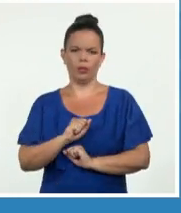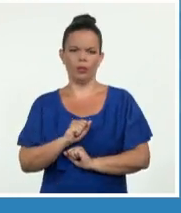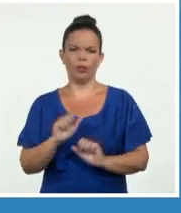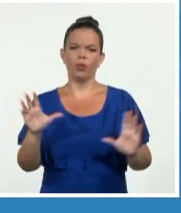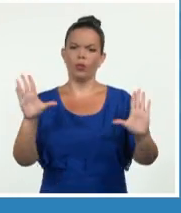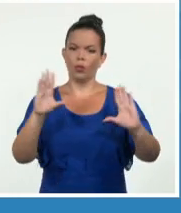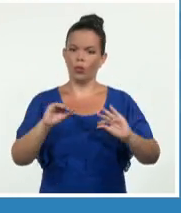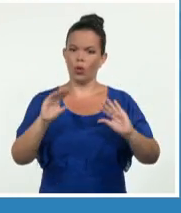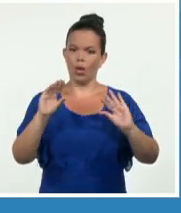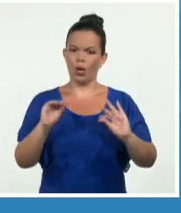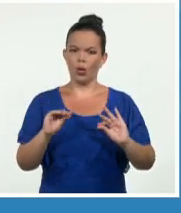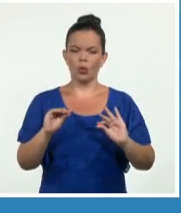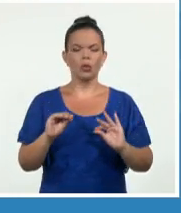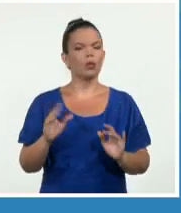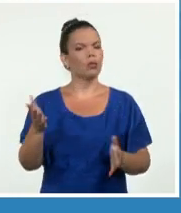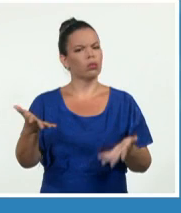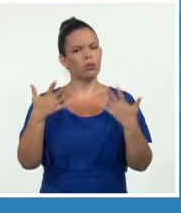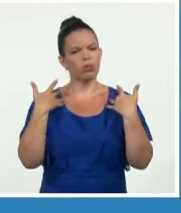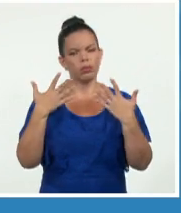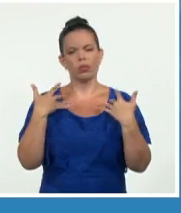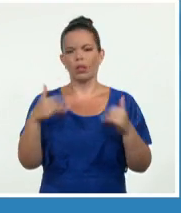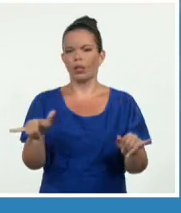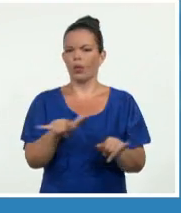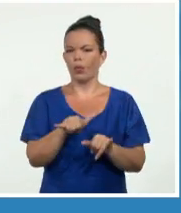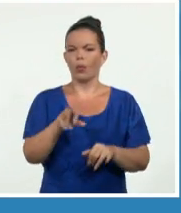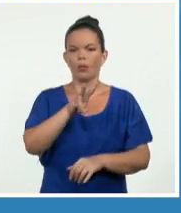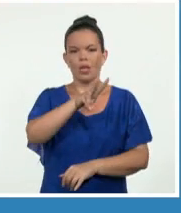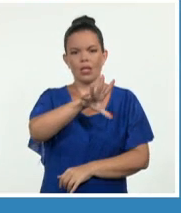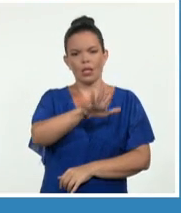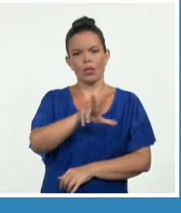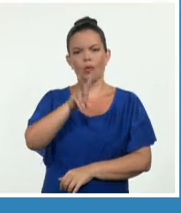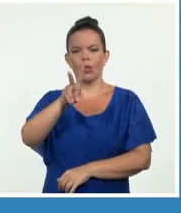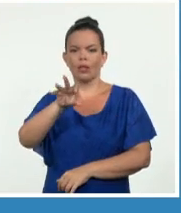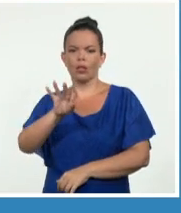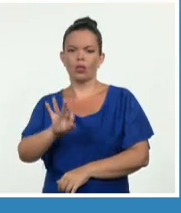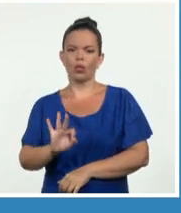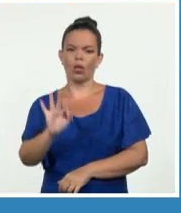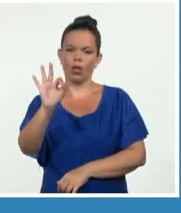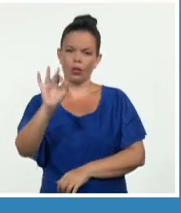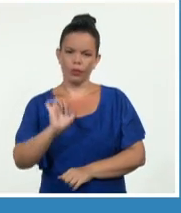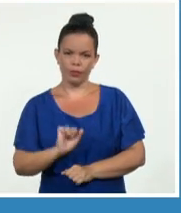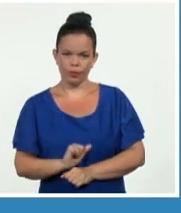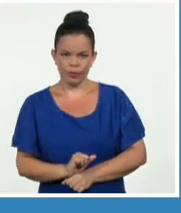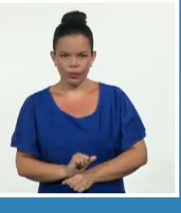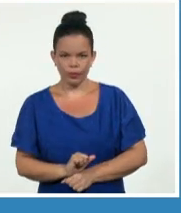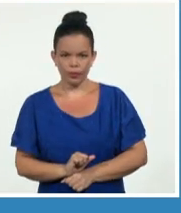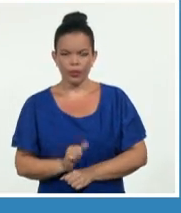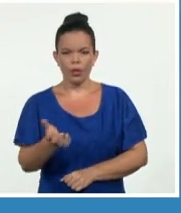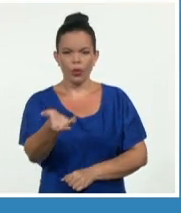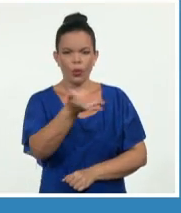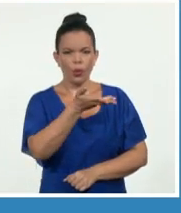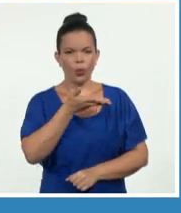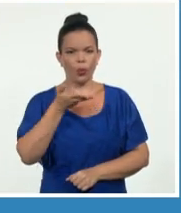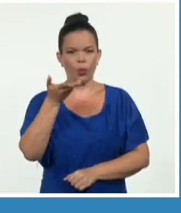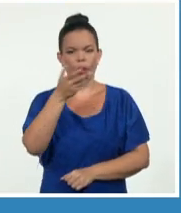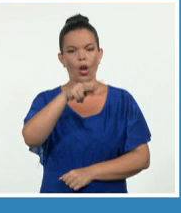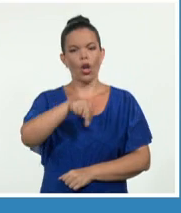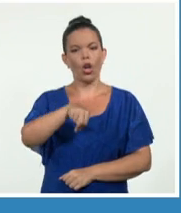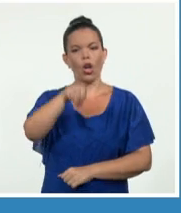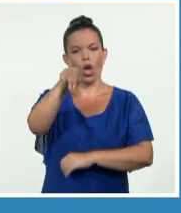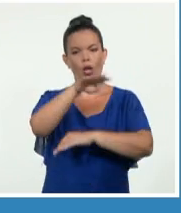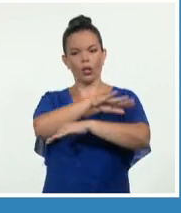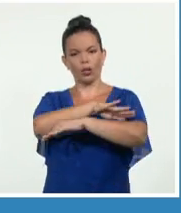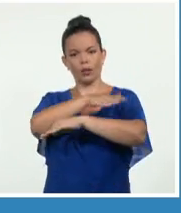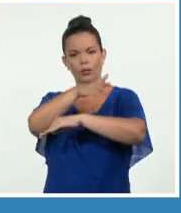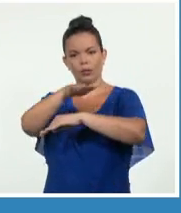cambios valores entre 25 y 28 grados celsius los vientos variables débiles en zonas de la costa norte en donde soplarán del nordeste